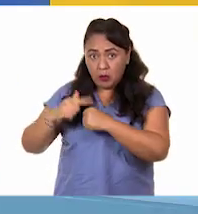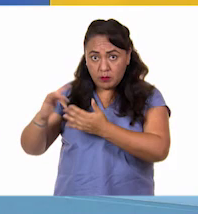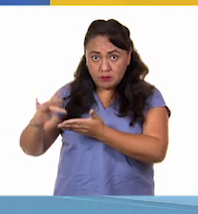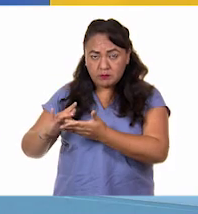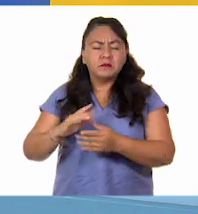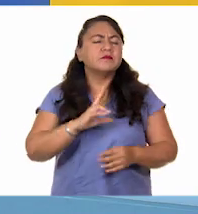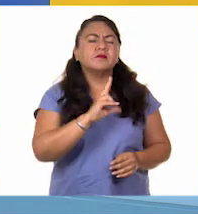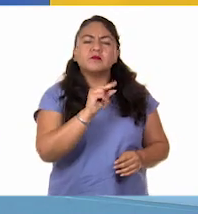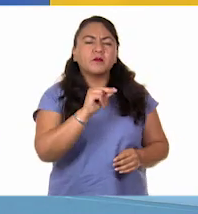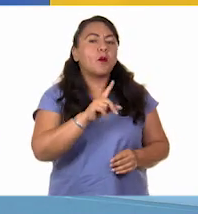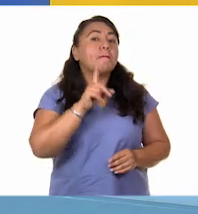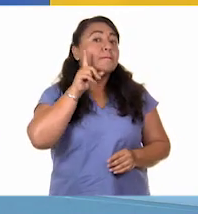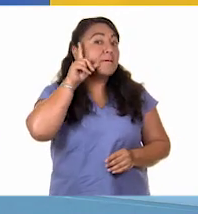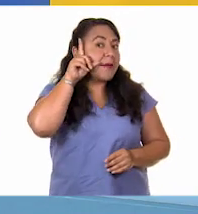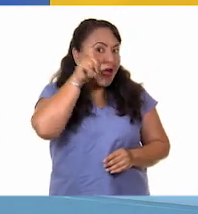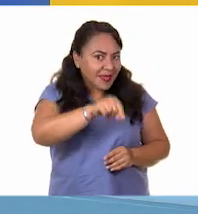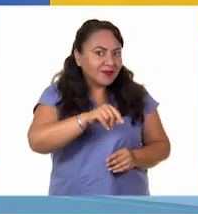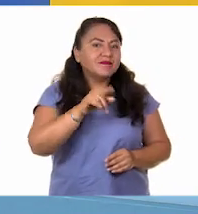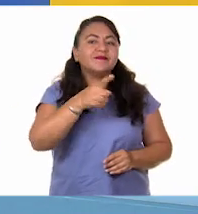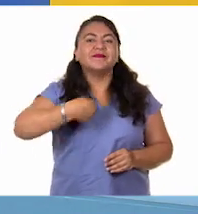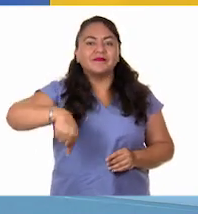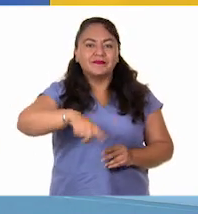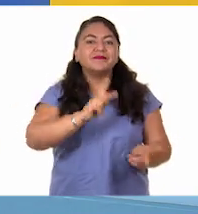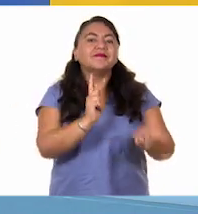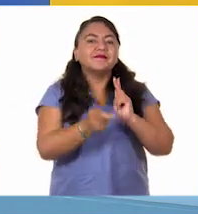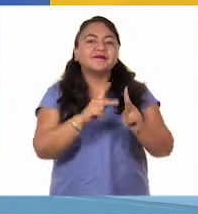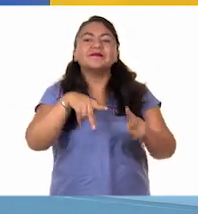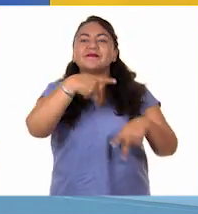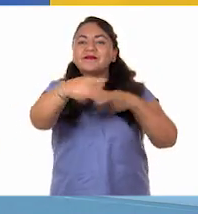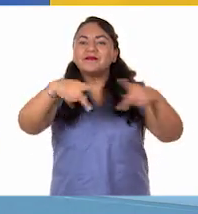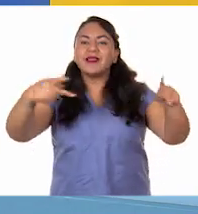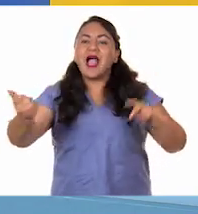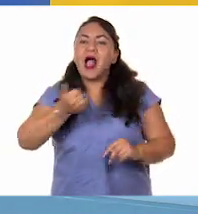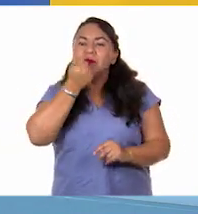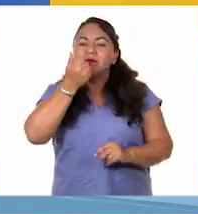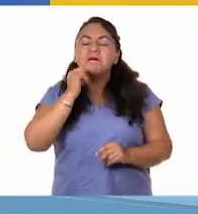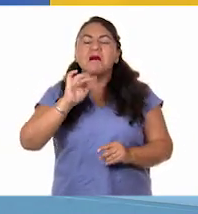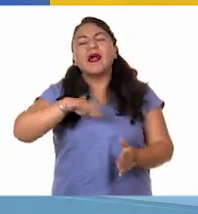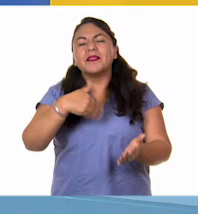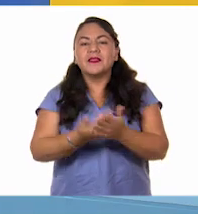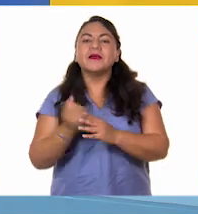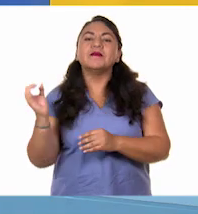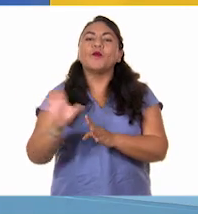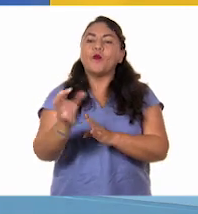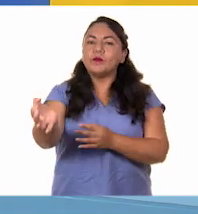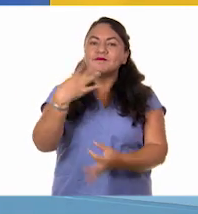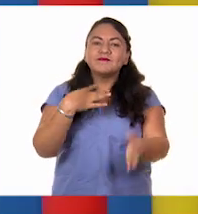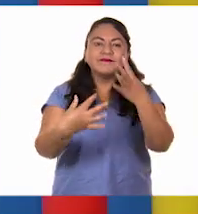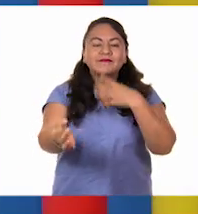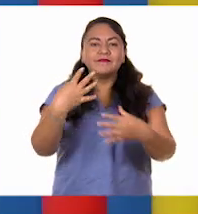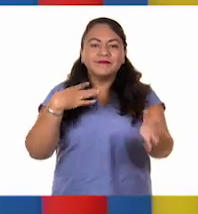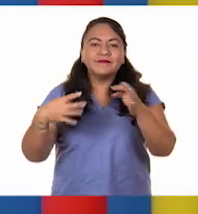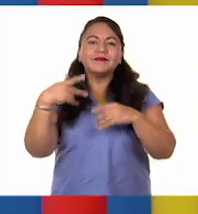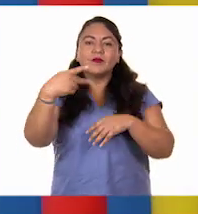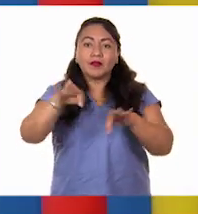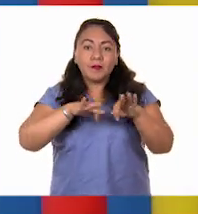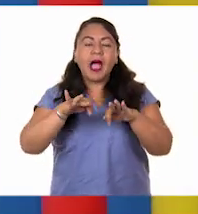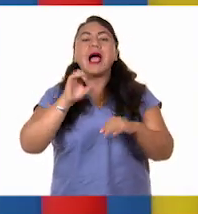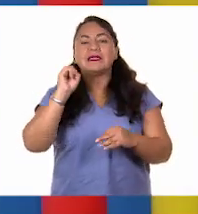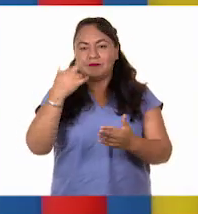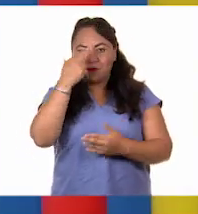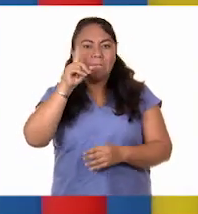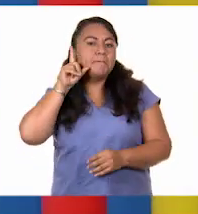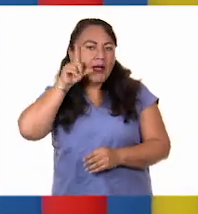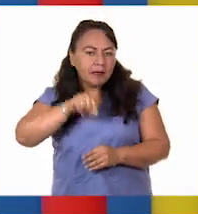No. Mañana comentaremos los trípticos de las niñas y los niños que se animaron a mandarnos su trabajo. Ah, ok, perfecto.